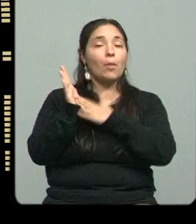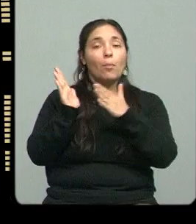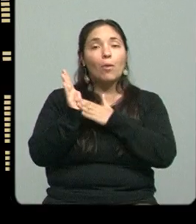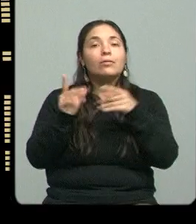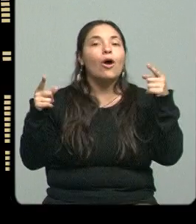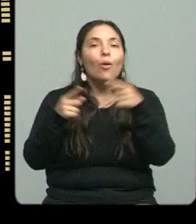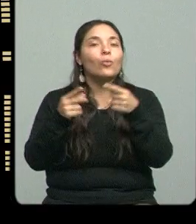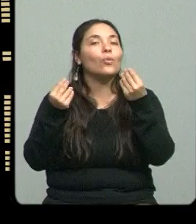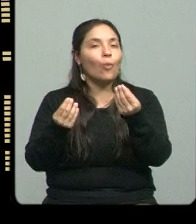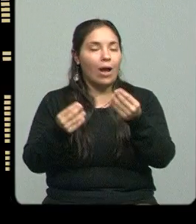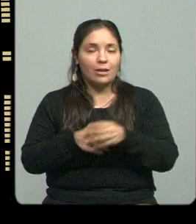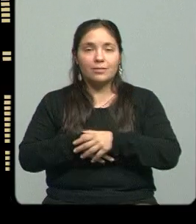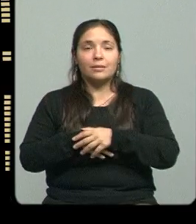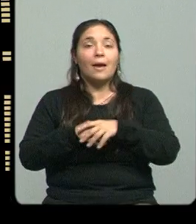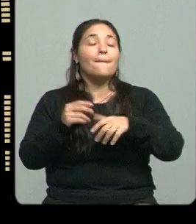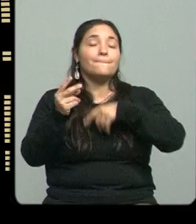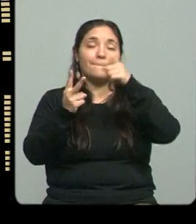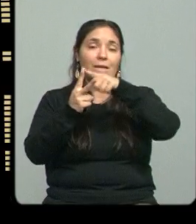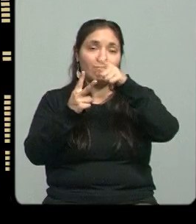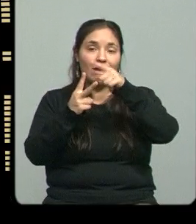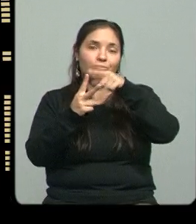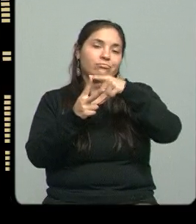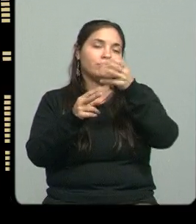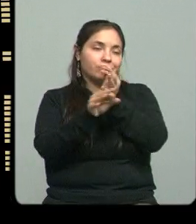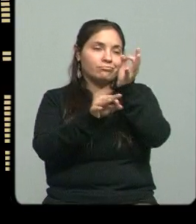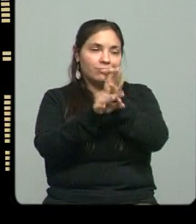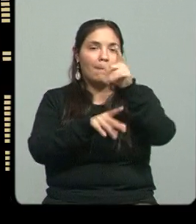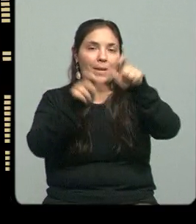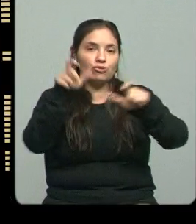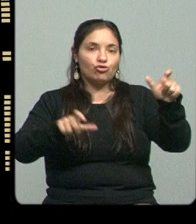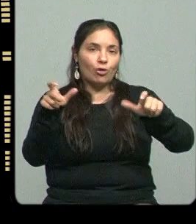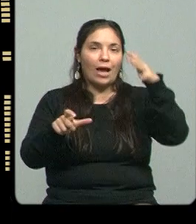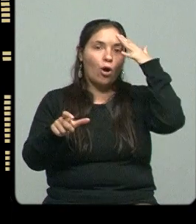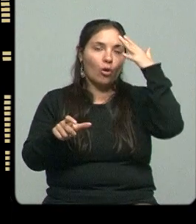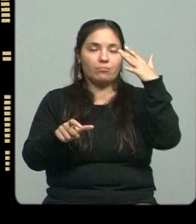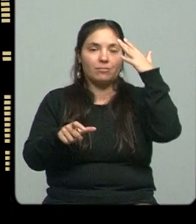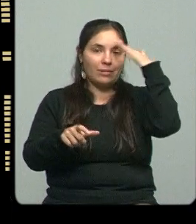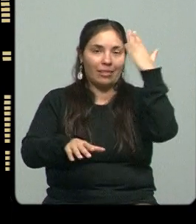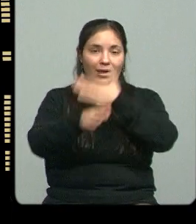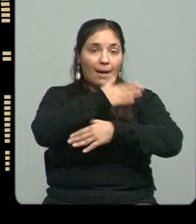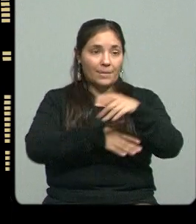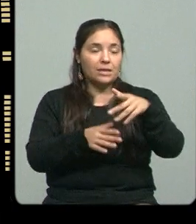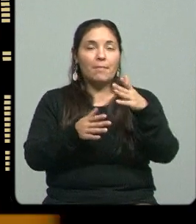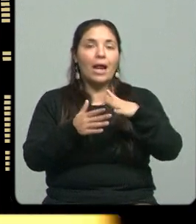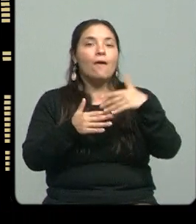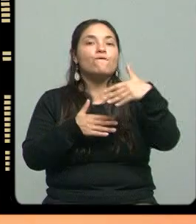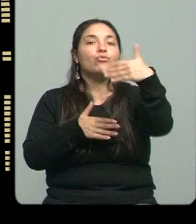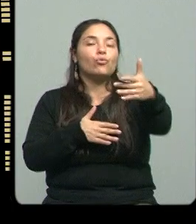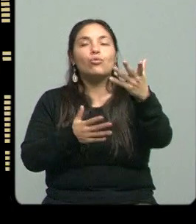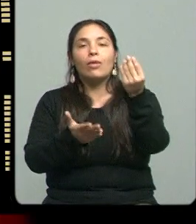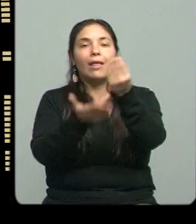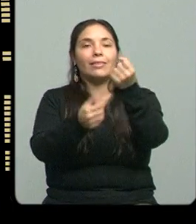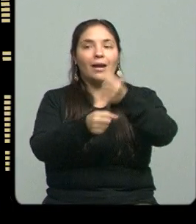que busca es, por un lado, formar a las personas con discapacidad para el mundo del trabajo, ¿no? Formarlos en